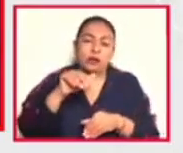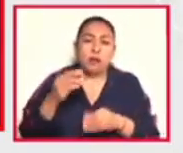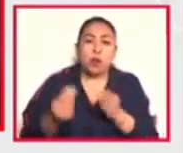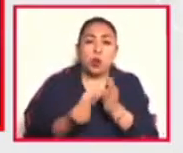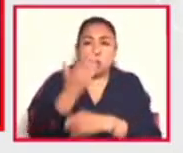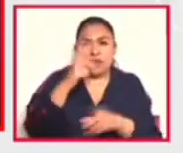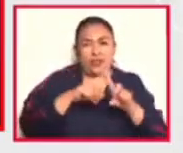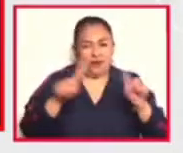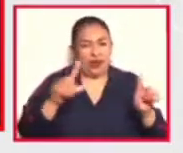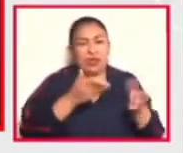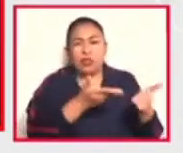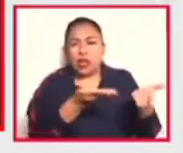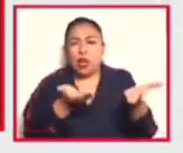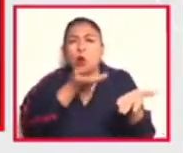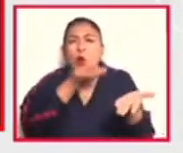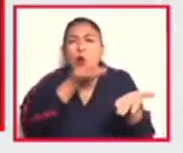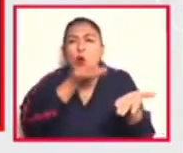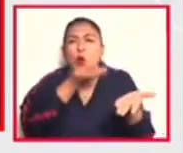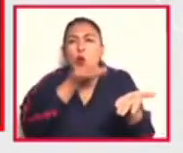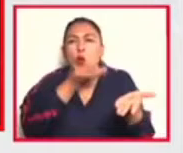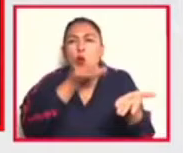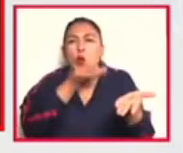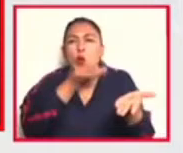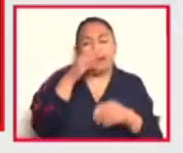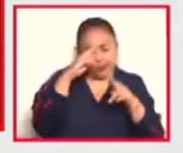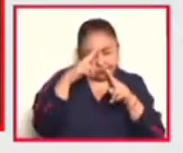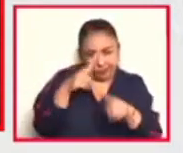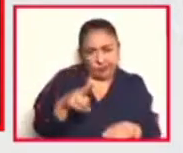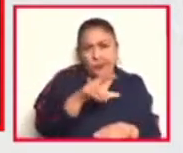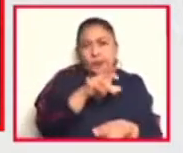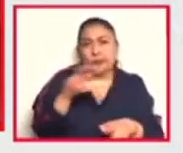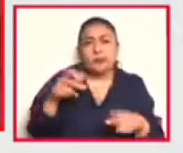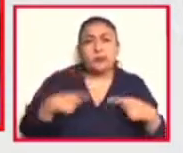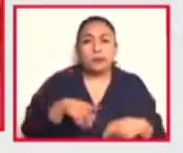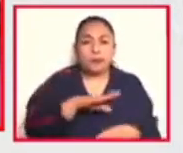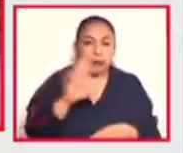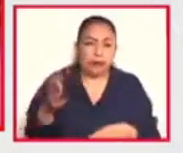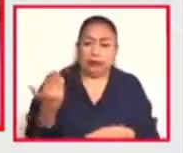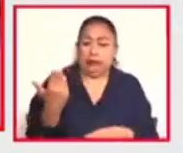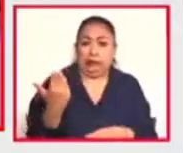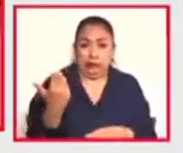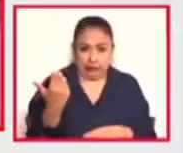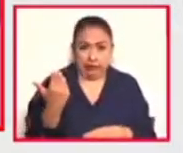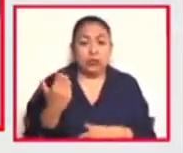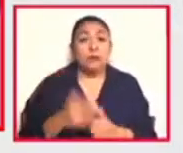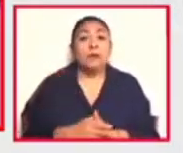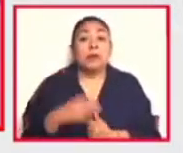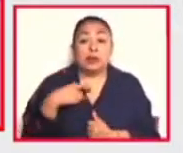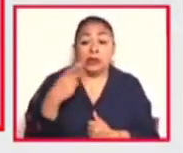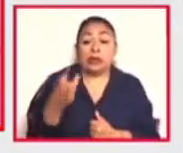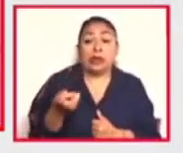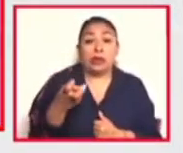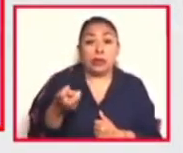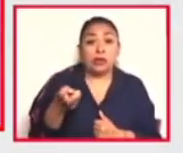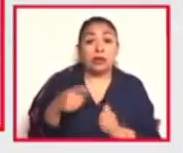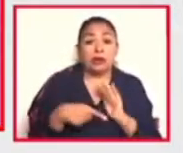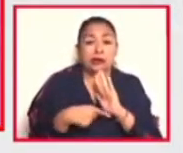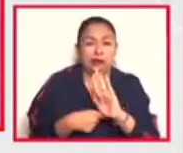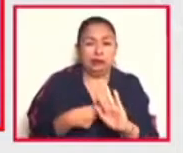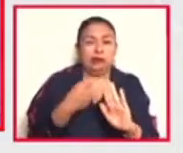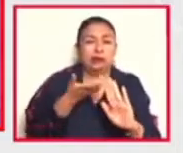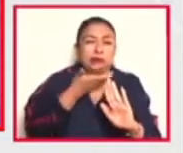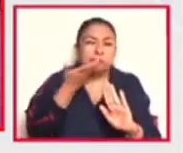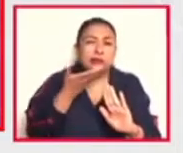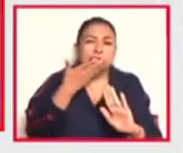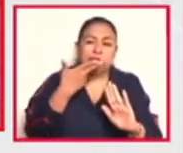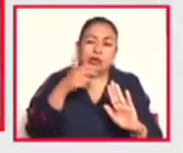altares tradicionales, está dedicado a los espíritus de familiares fallecidos recientemente. Y esta, una muestra del tradicional janal pixán,